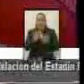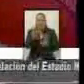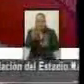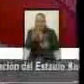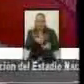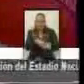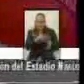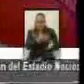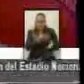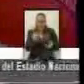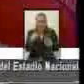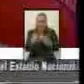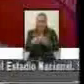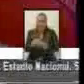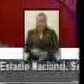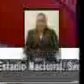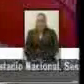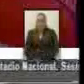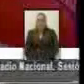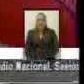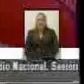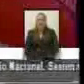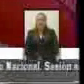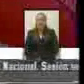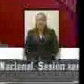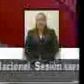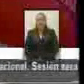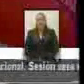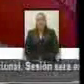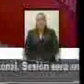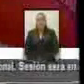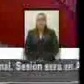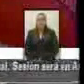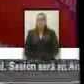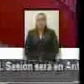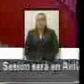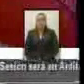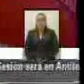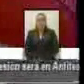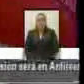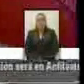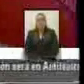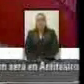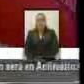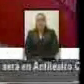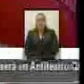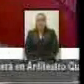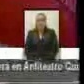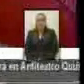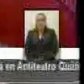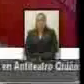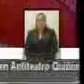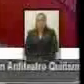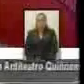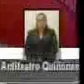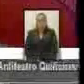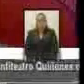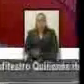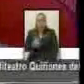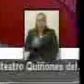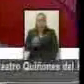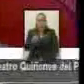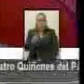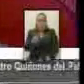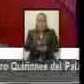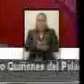Daniel, por supuesto. Para una interrupción al congresista Daniel Agüeta. Bueno, segunda y última interrupción. Para aclarar que yo no recibo ningún tipo de tuiteos ni ningún tipo